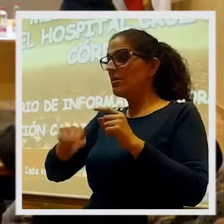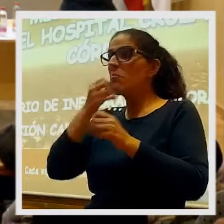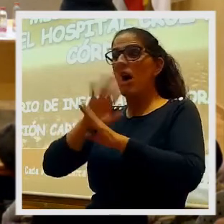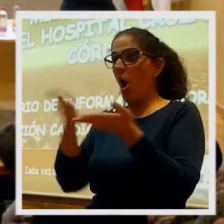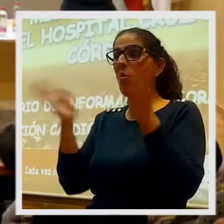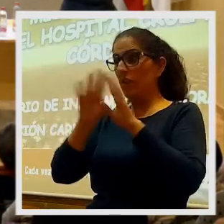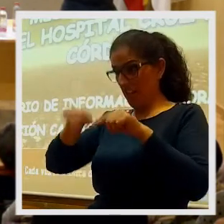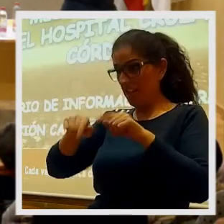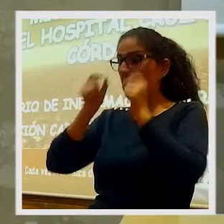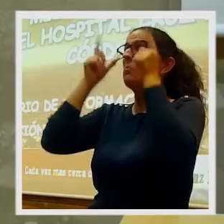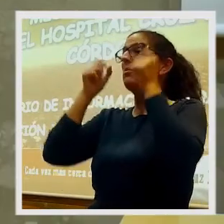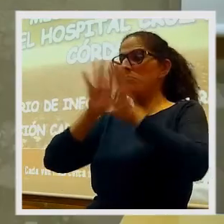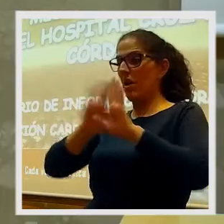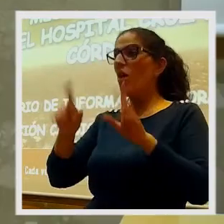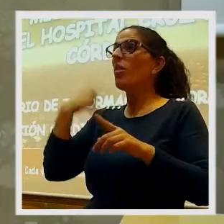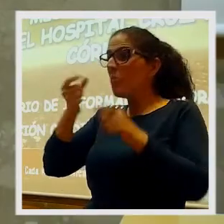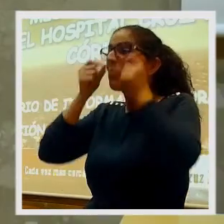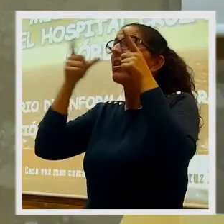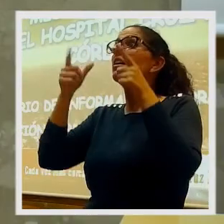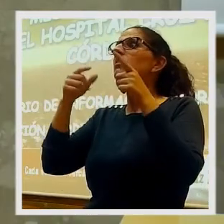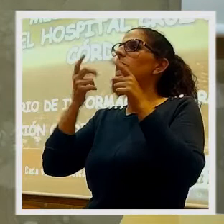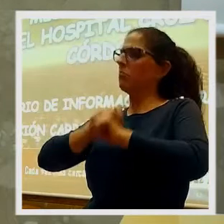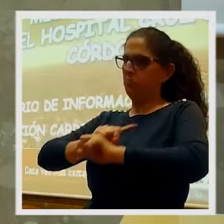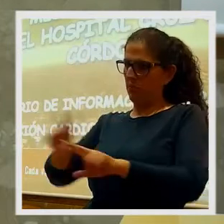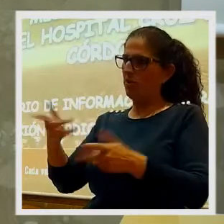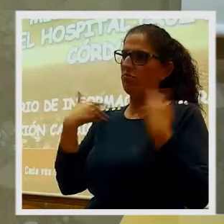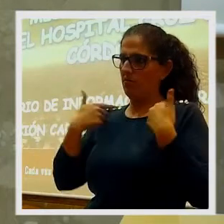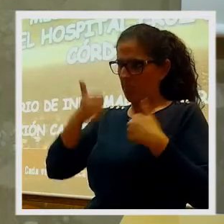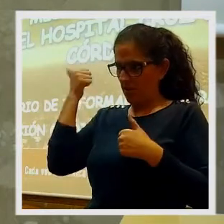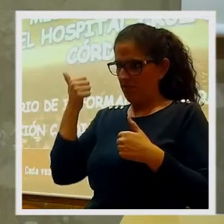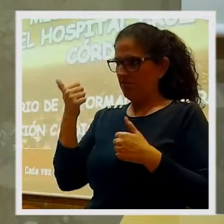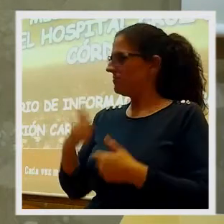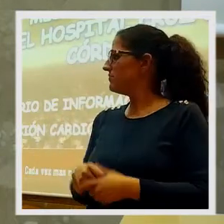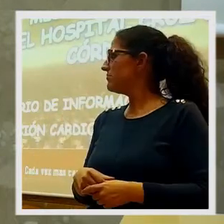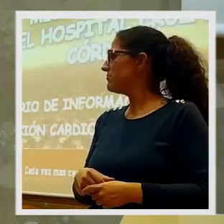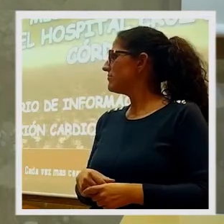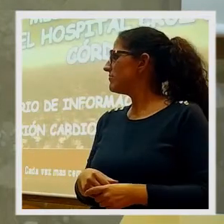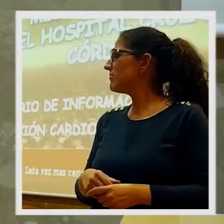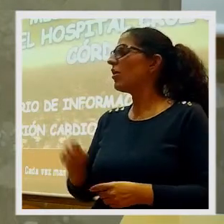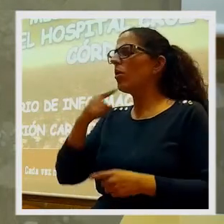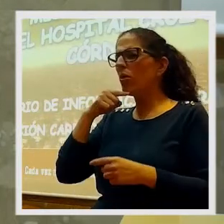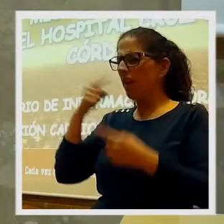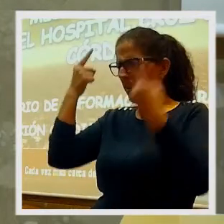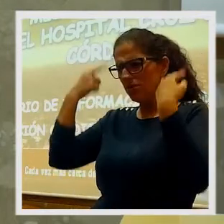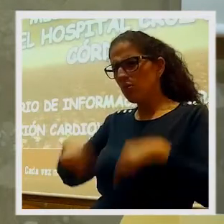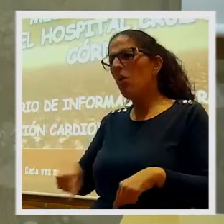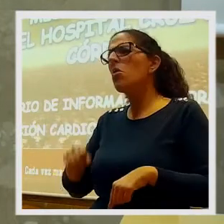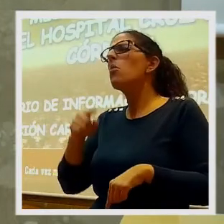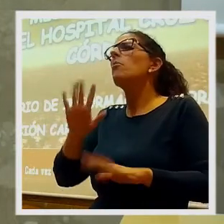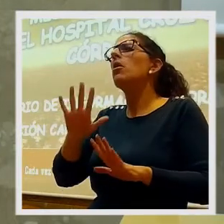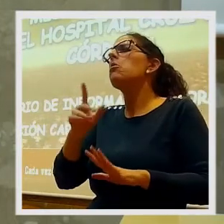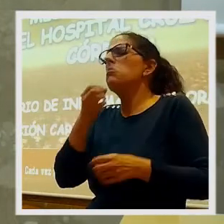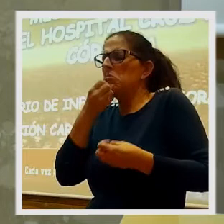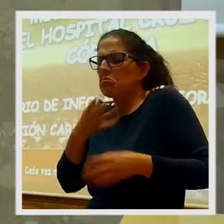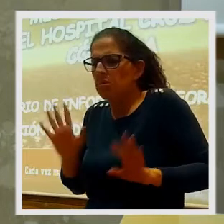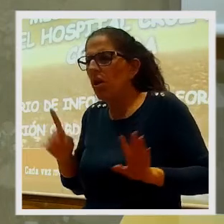UCI. Porque cuando empecé a estar consciente, empezó para mí lo duro. Estaba dolorido, pero era soportable.